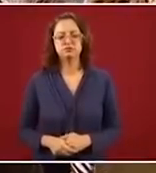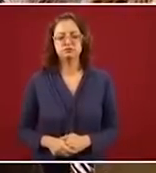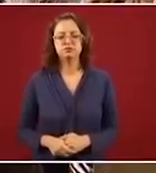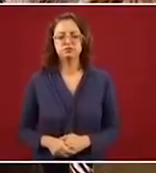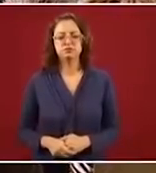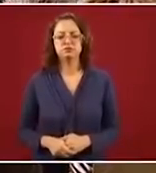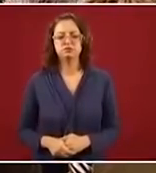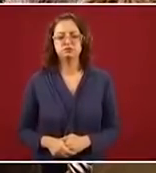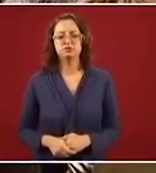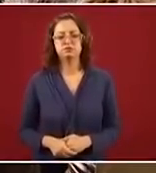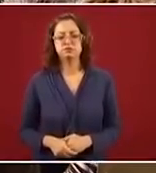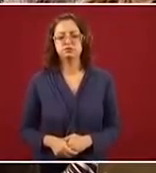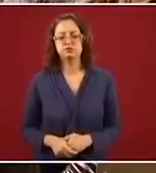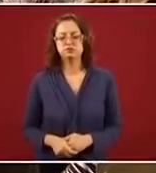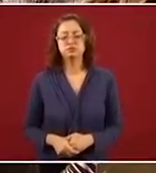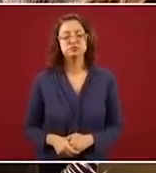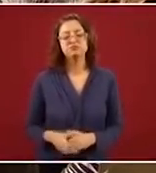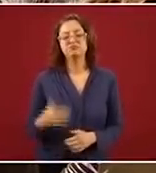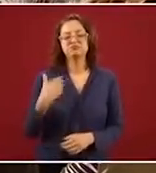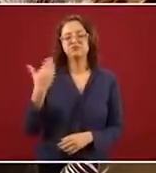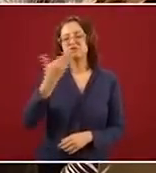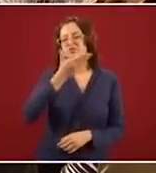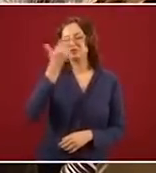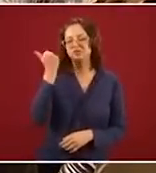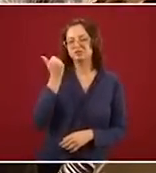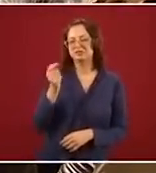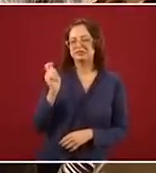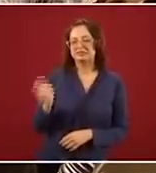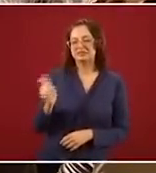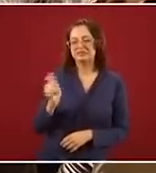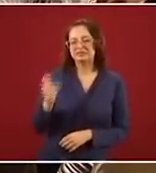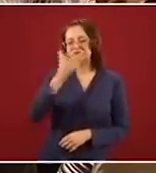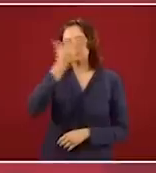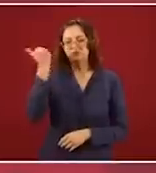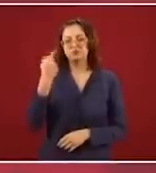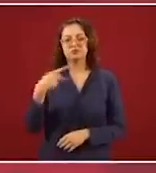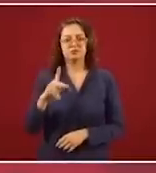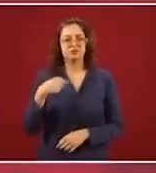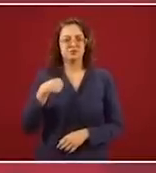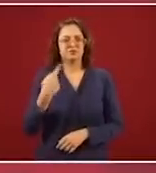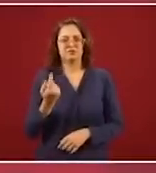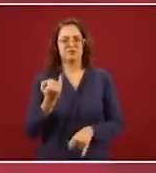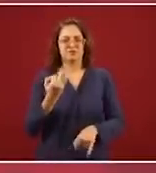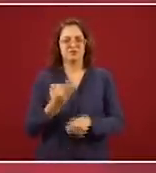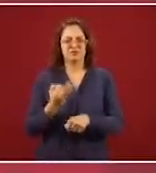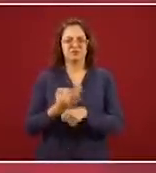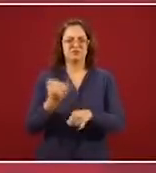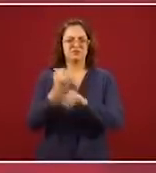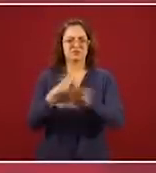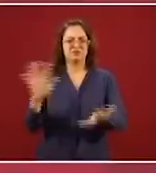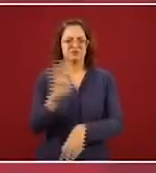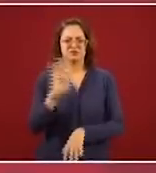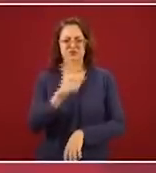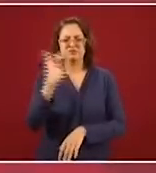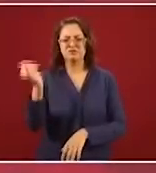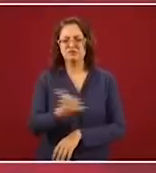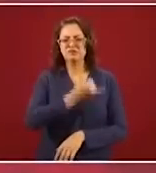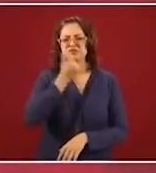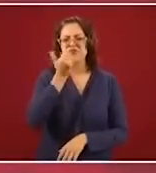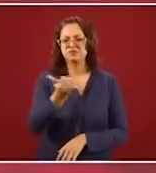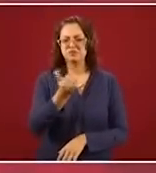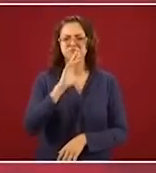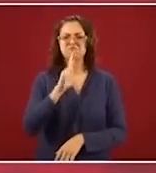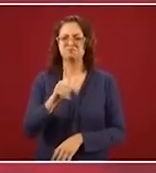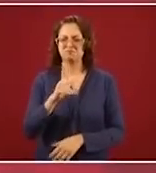No se sabe exactamente, o sea, sí hay un dato, pero no quiero yo ahorita decir algo si no